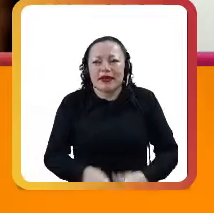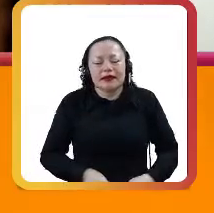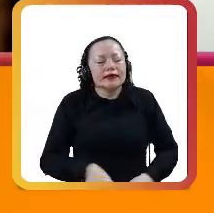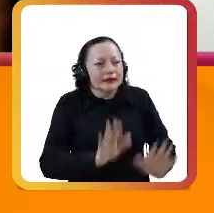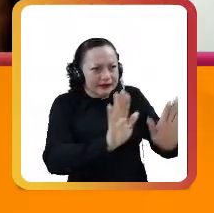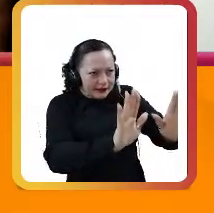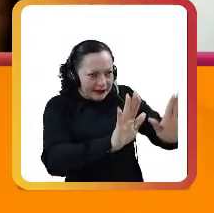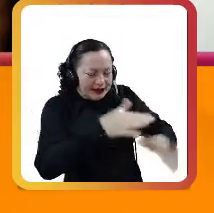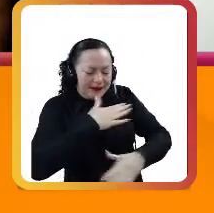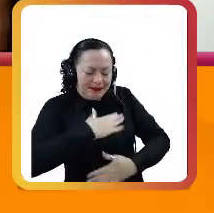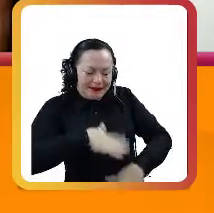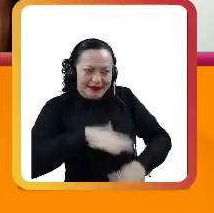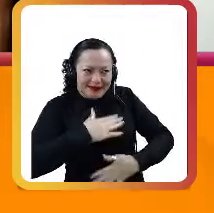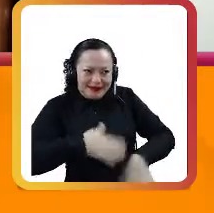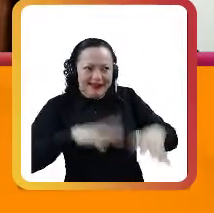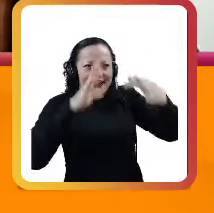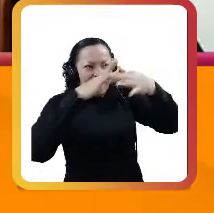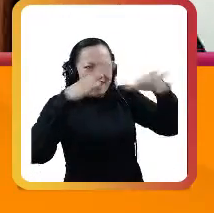chiquitica.